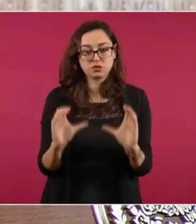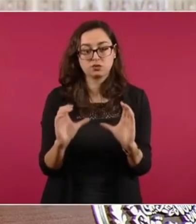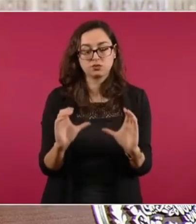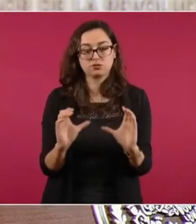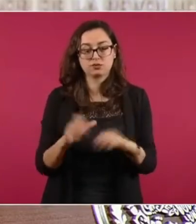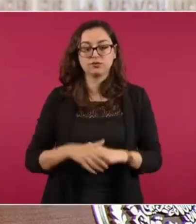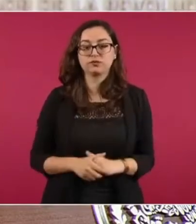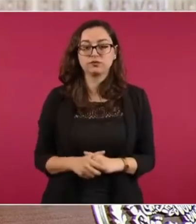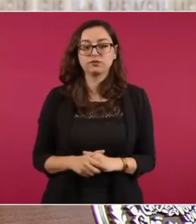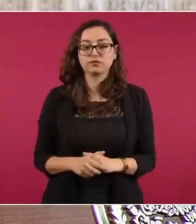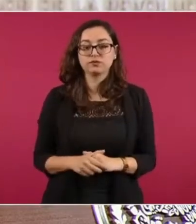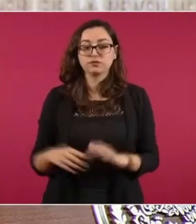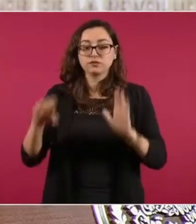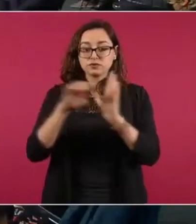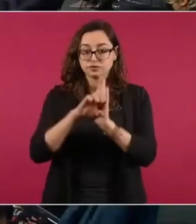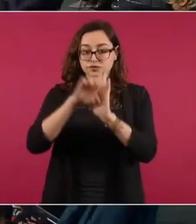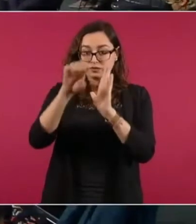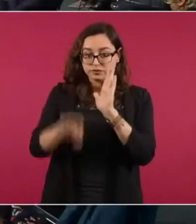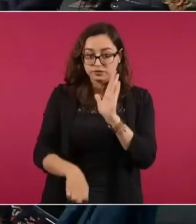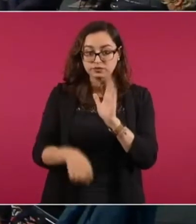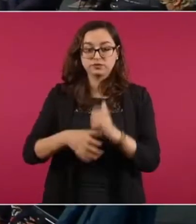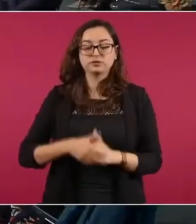Les voy a poner un ejemplo.